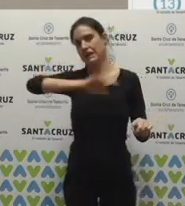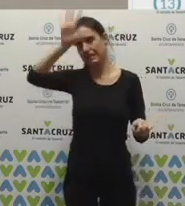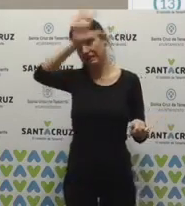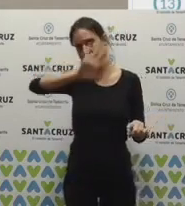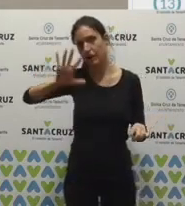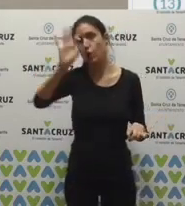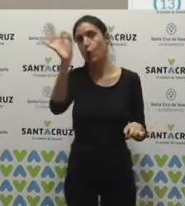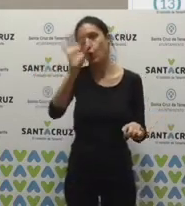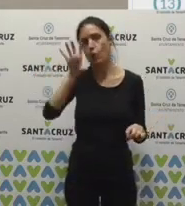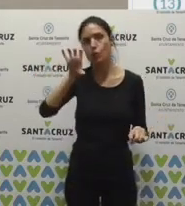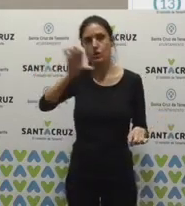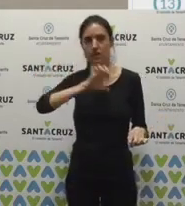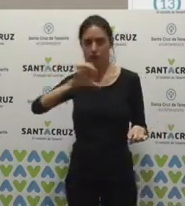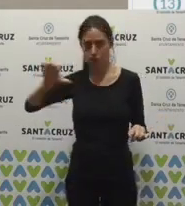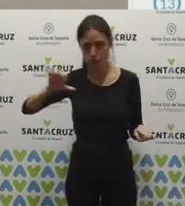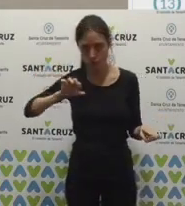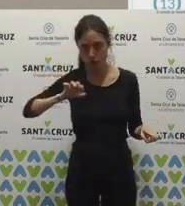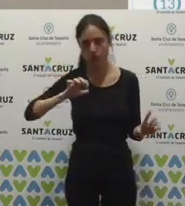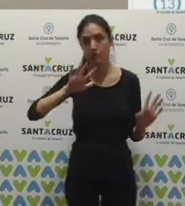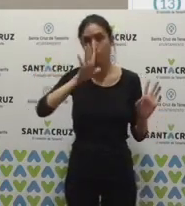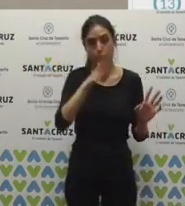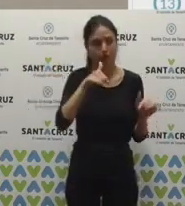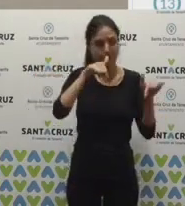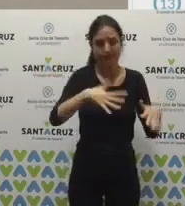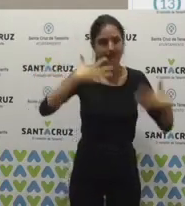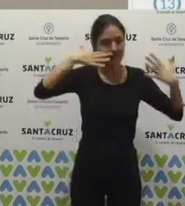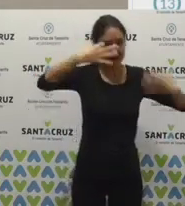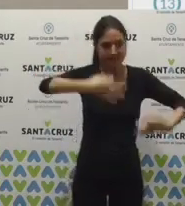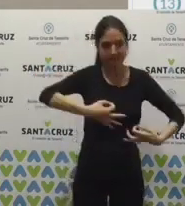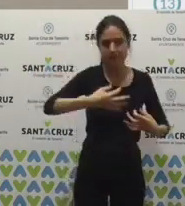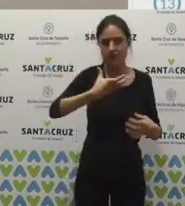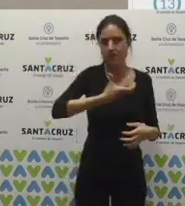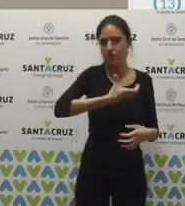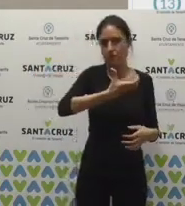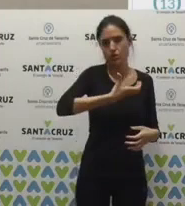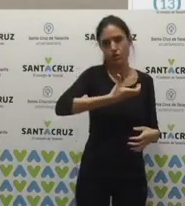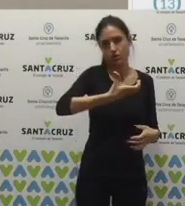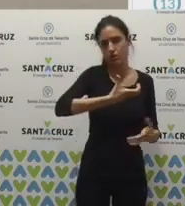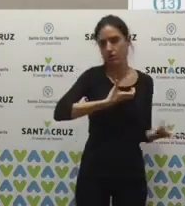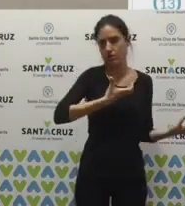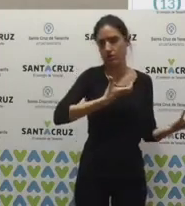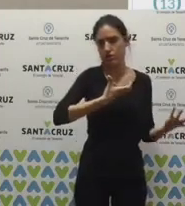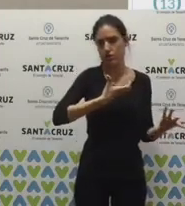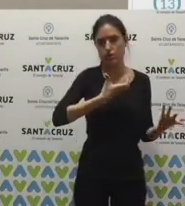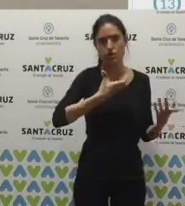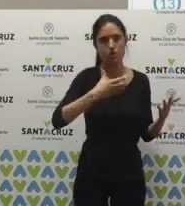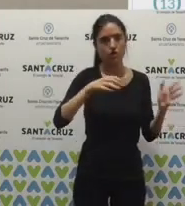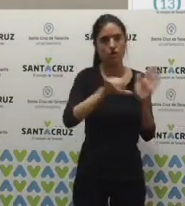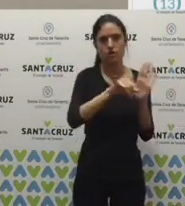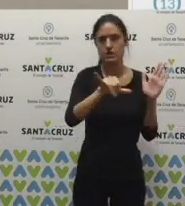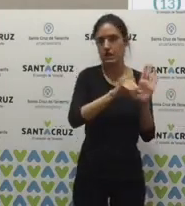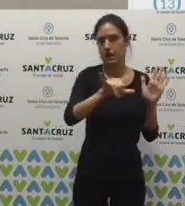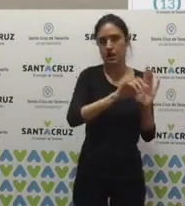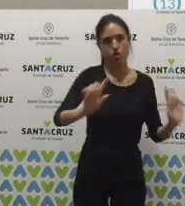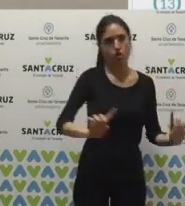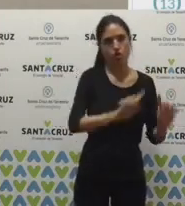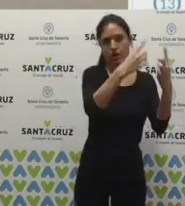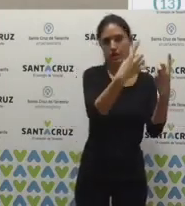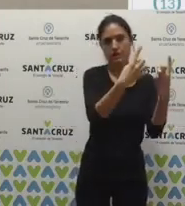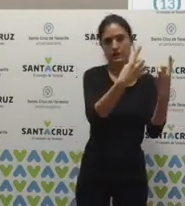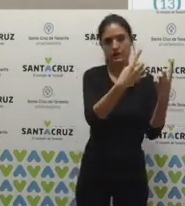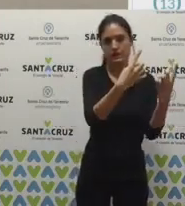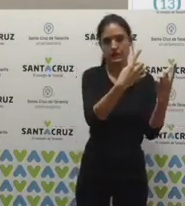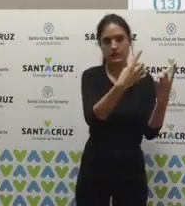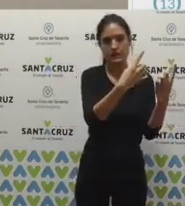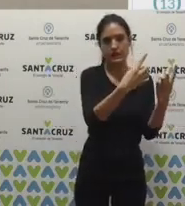finalmente constata una realidad ya que las corporaciones locales por su mayor cercanía al ciudadano viene asumiendo competencias impropias sin recibir